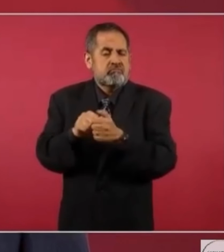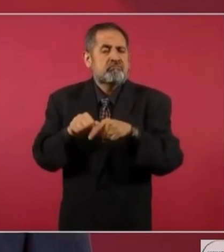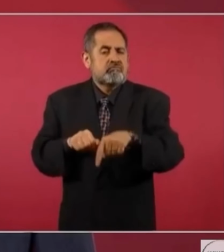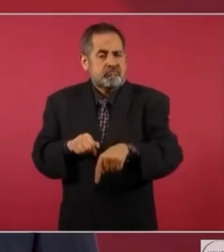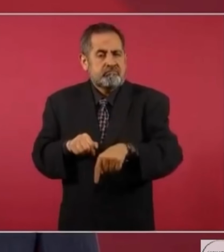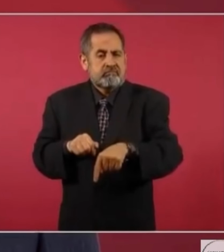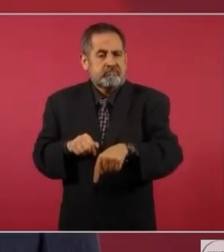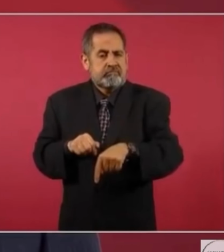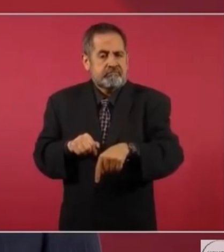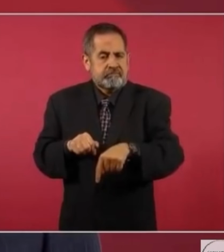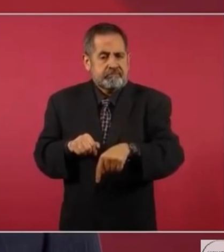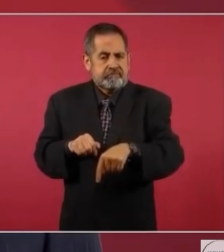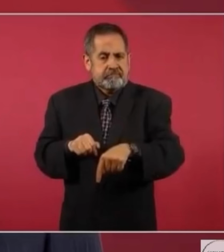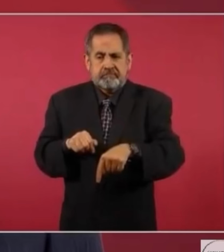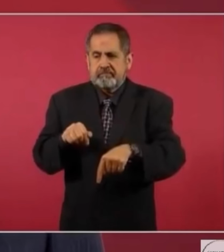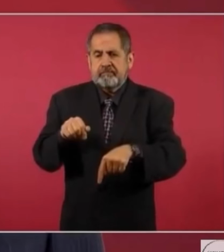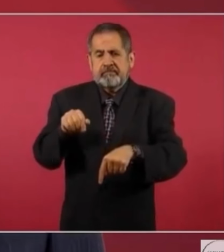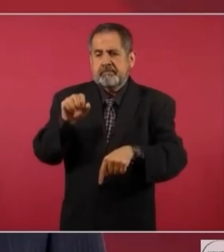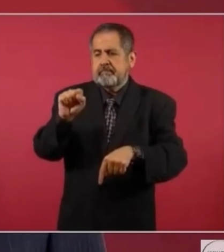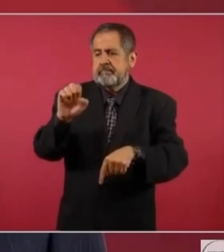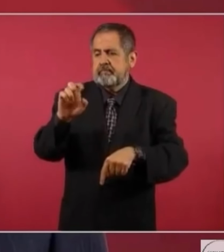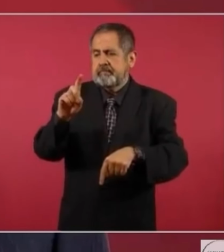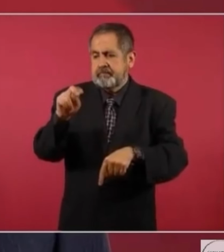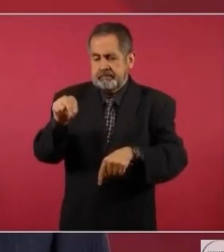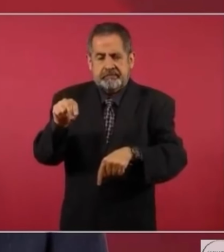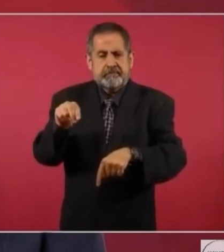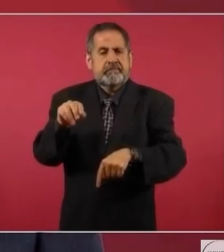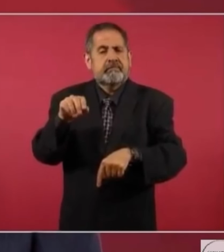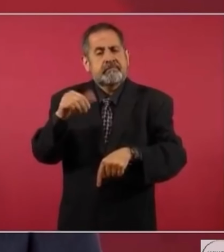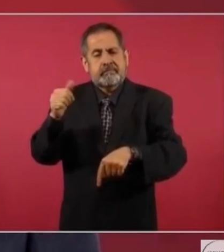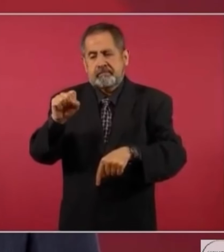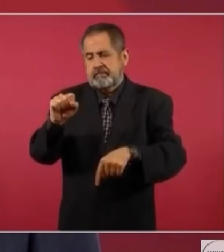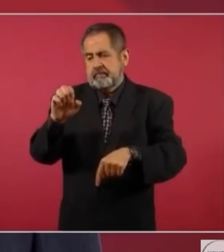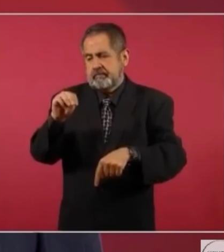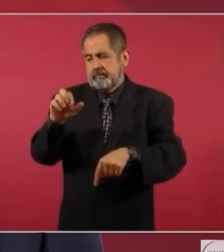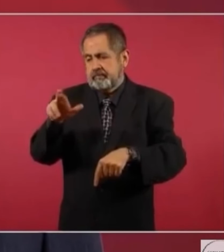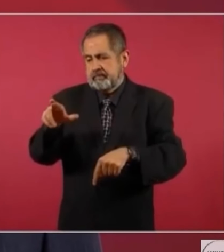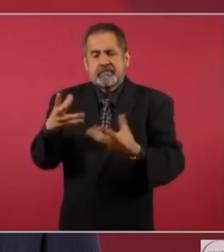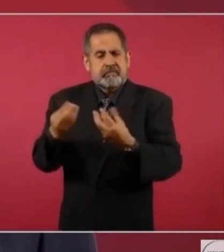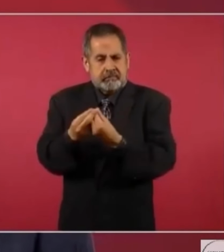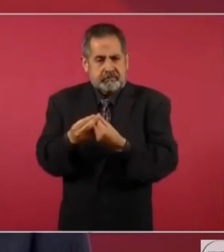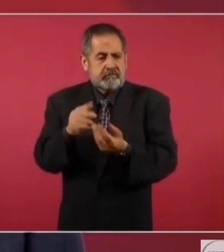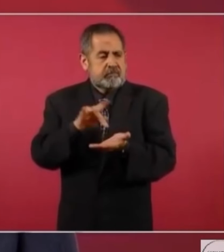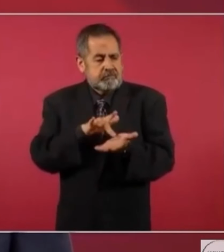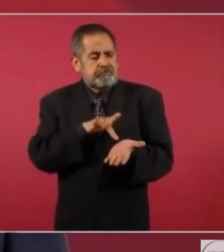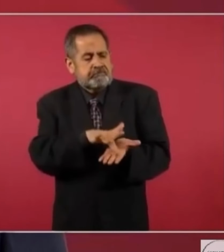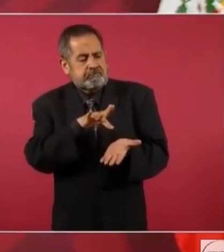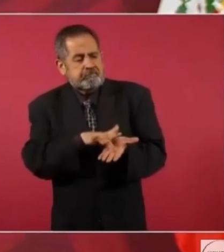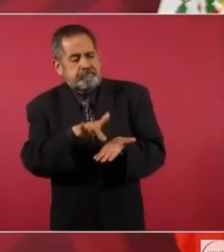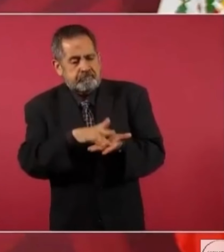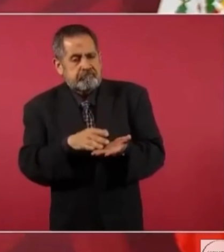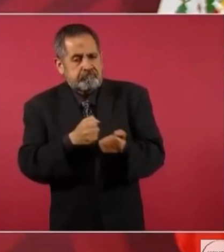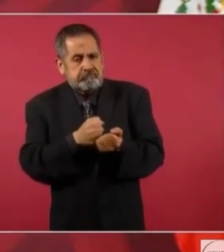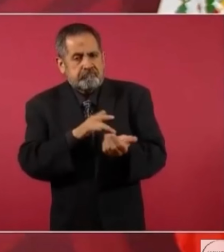por la secretaría de defensa y para Secretaría de Marina que continúe siendo apoyada